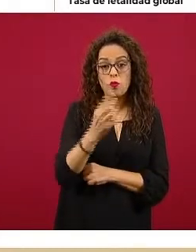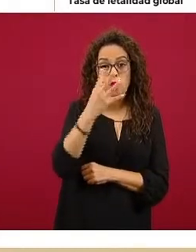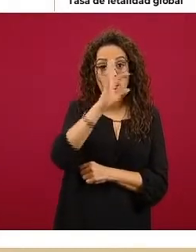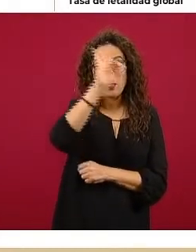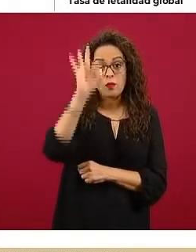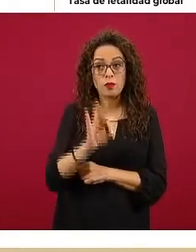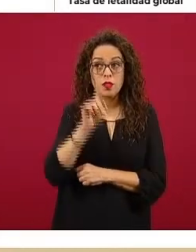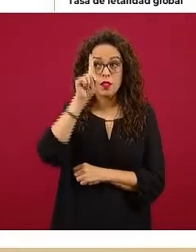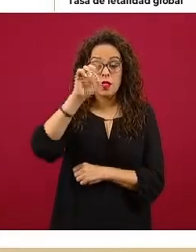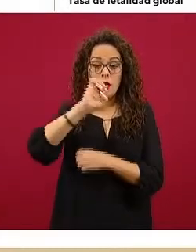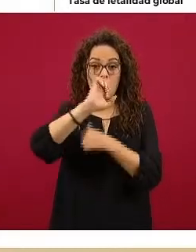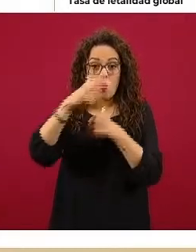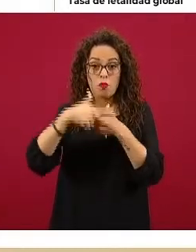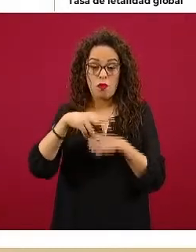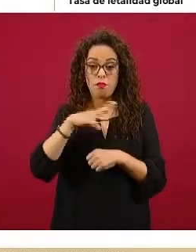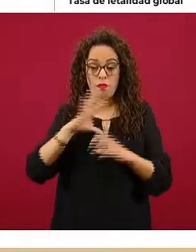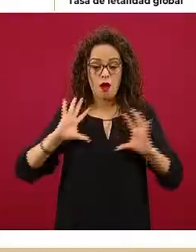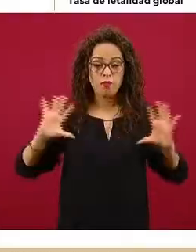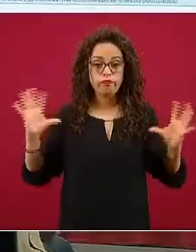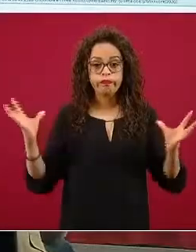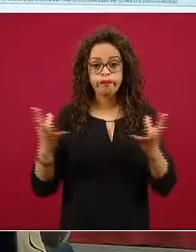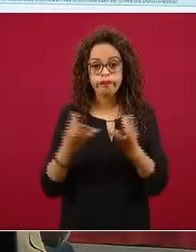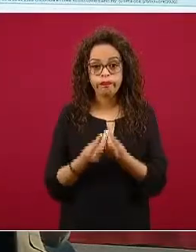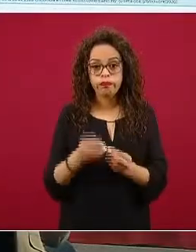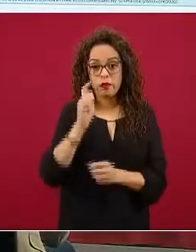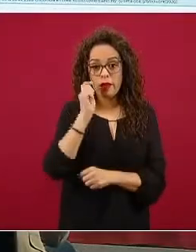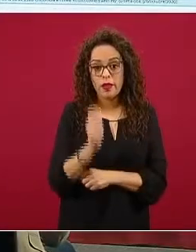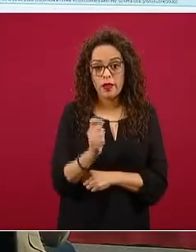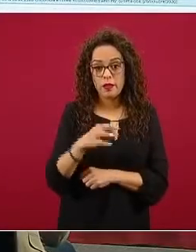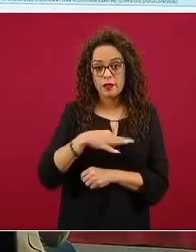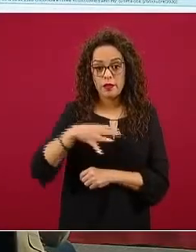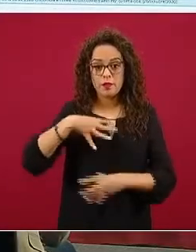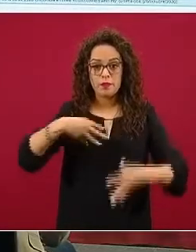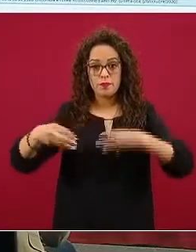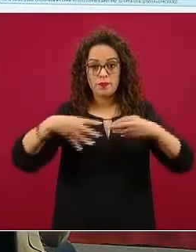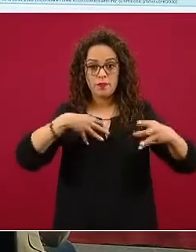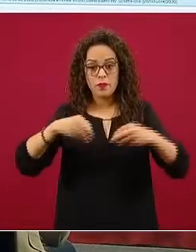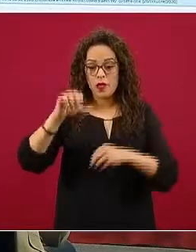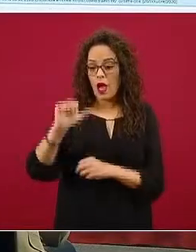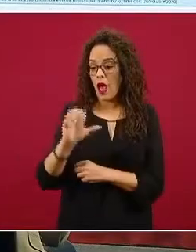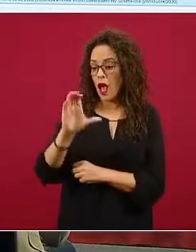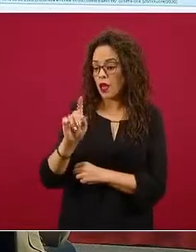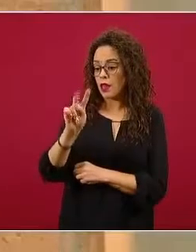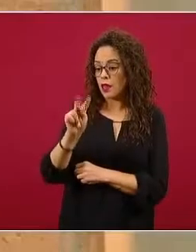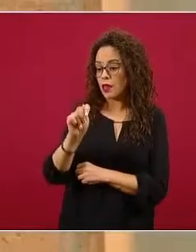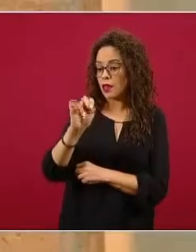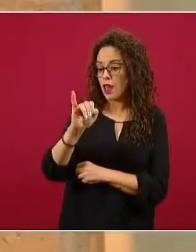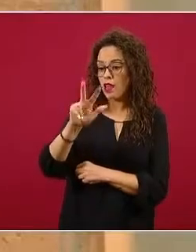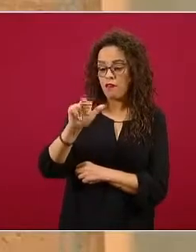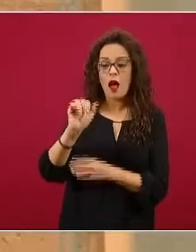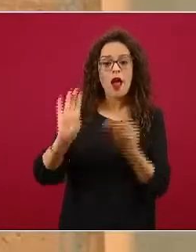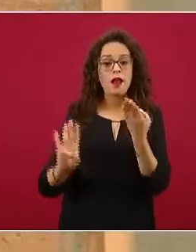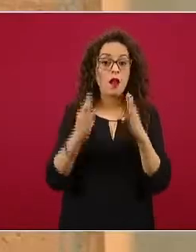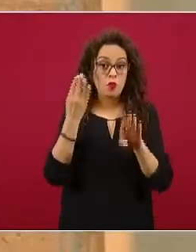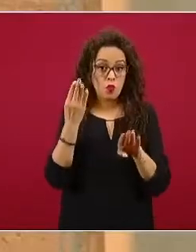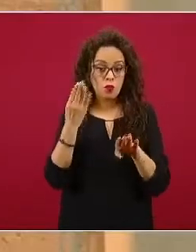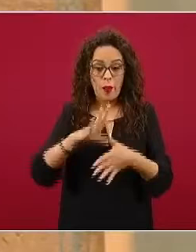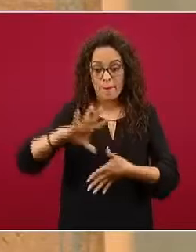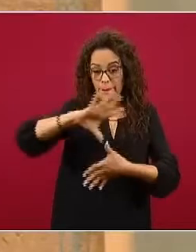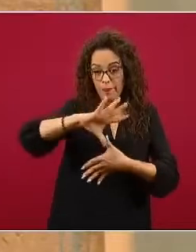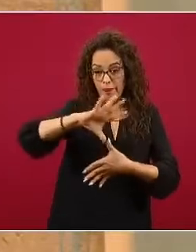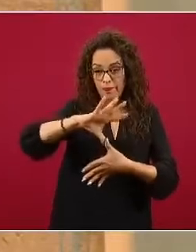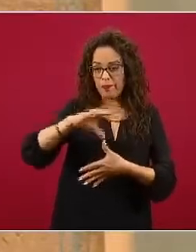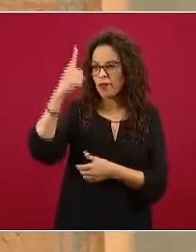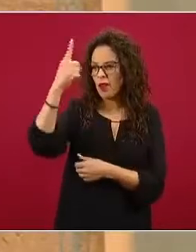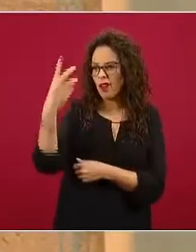41.4% de la concentración de la pandemia activa en el mundo. Y las Américas ahora concentra casi una tercera